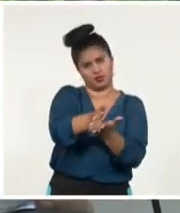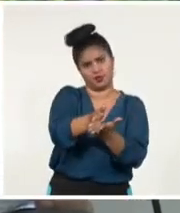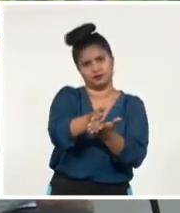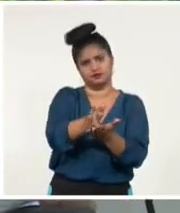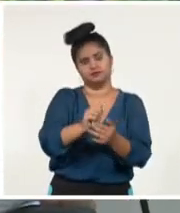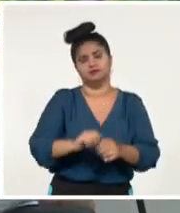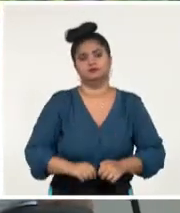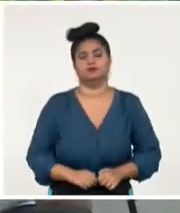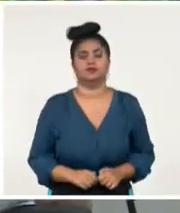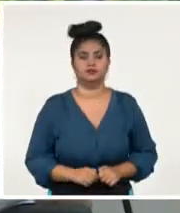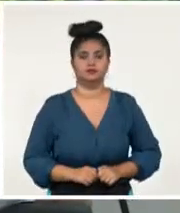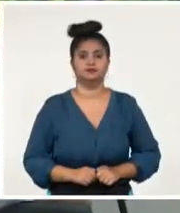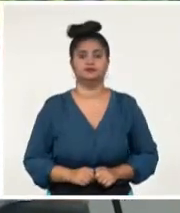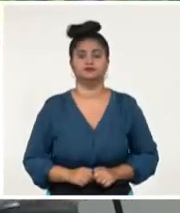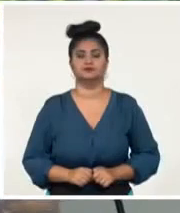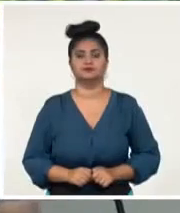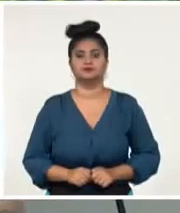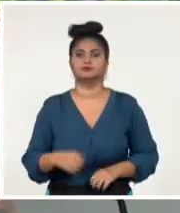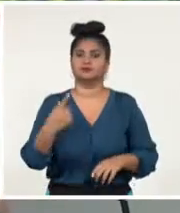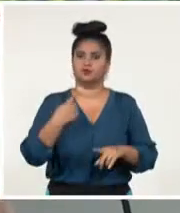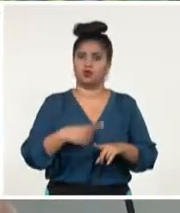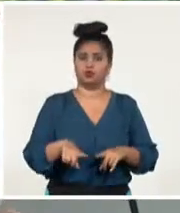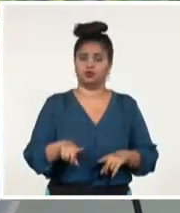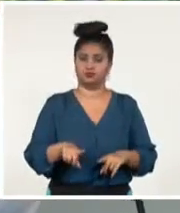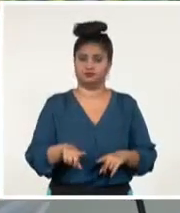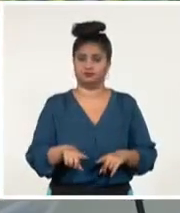Martínez, 30.52%, en el caso de San Luis,